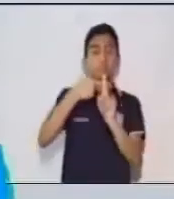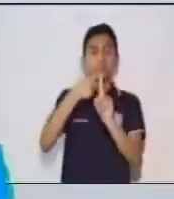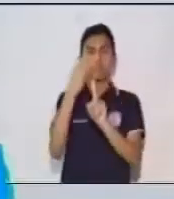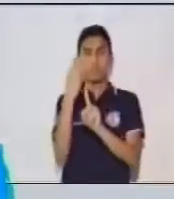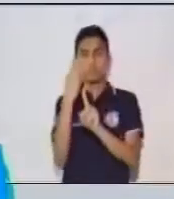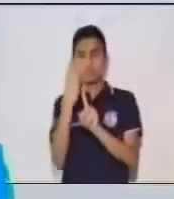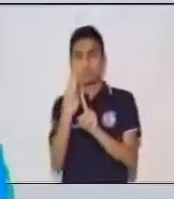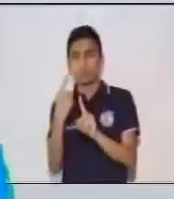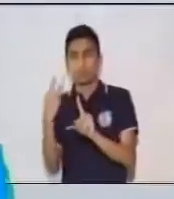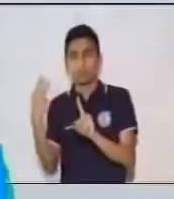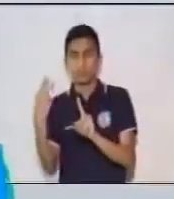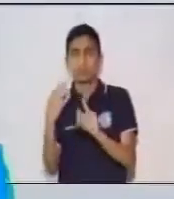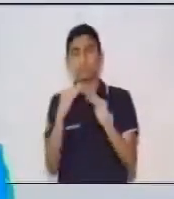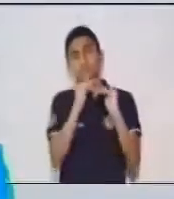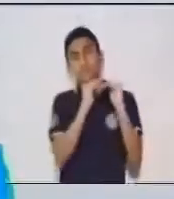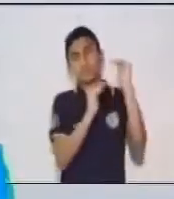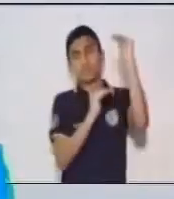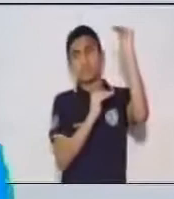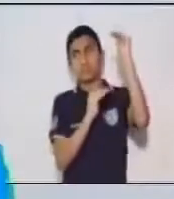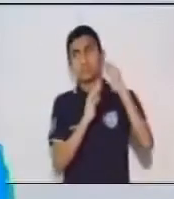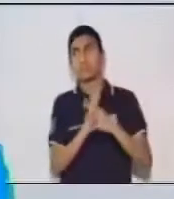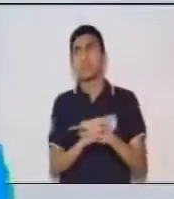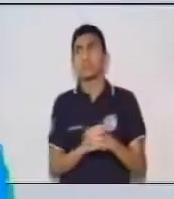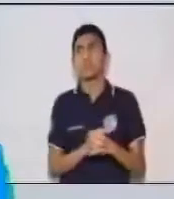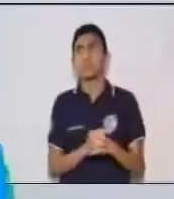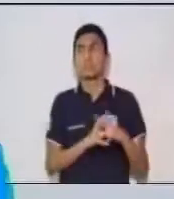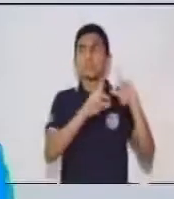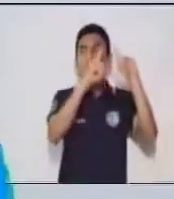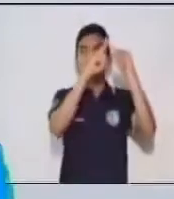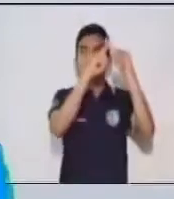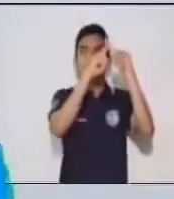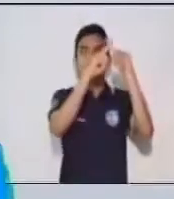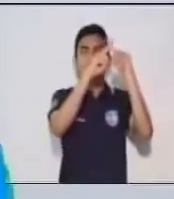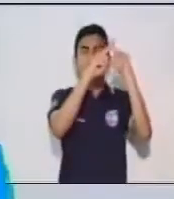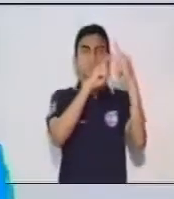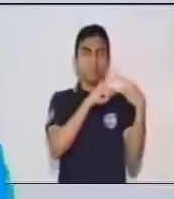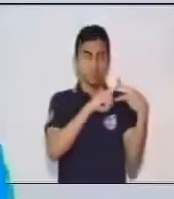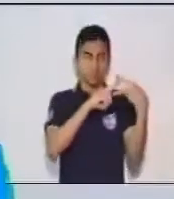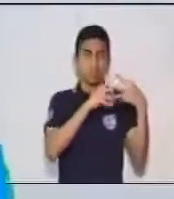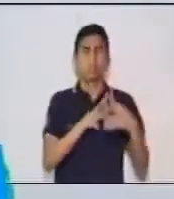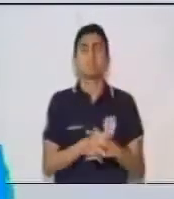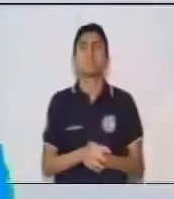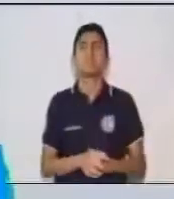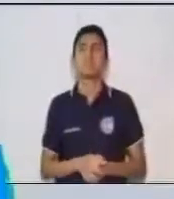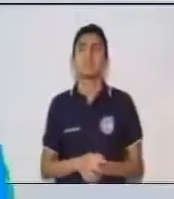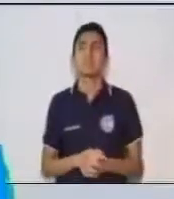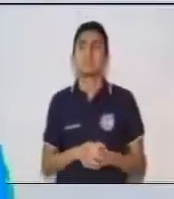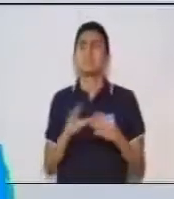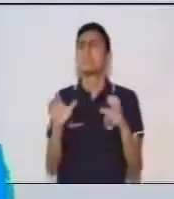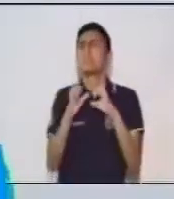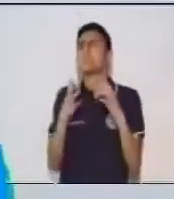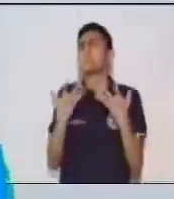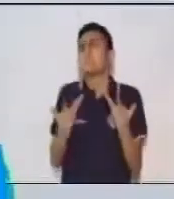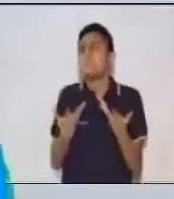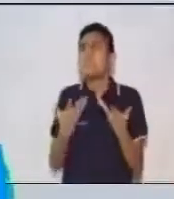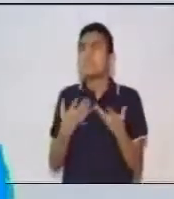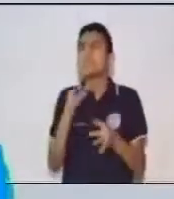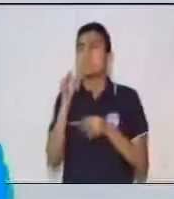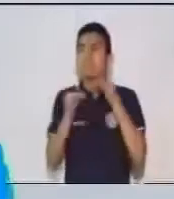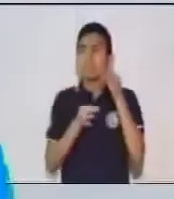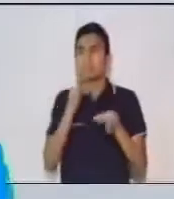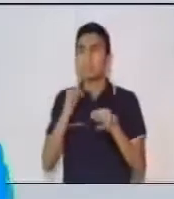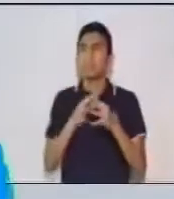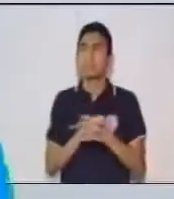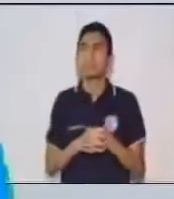tiene una altura de x más 2 unidades. Entonces, podemos decir que el